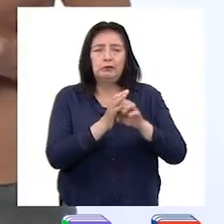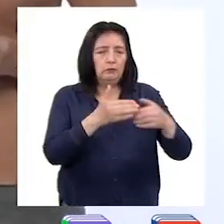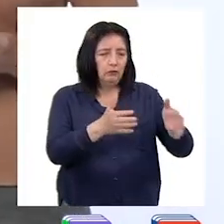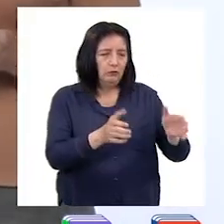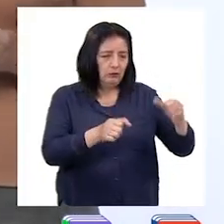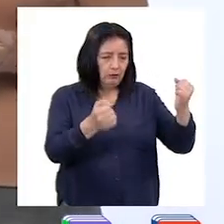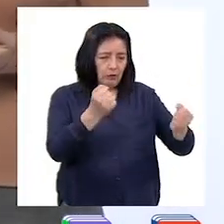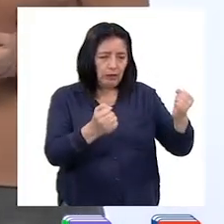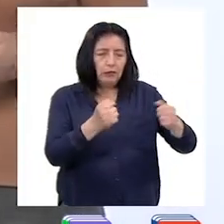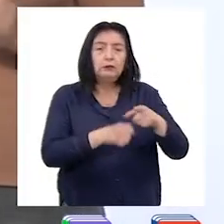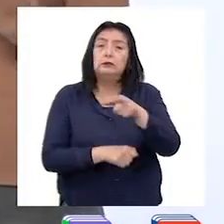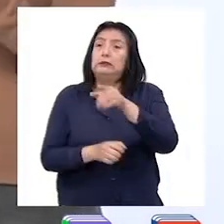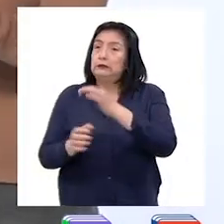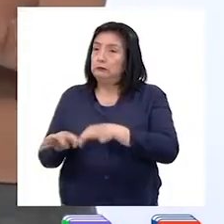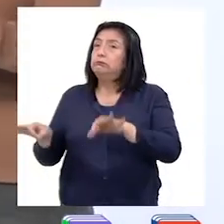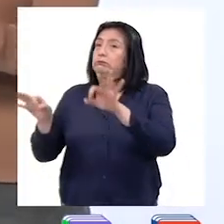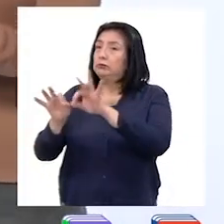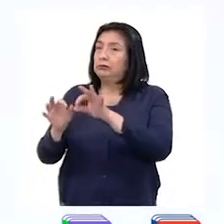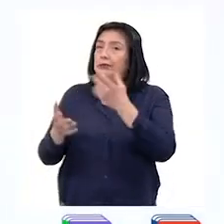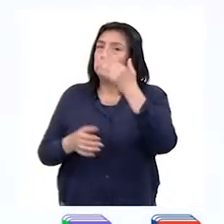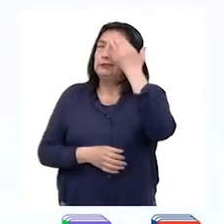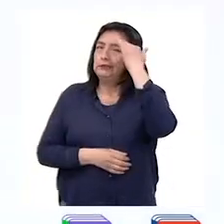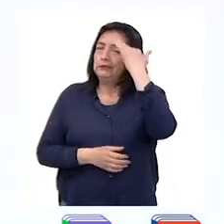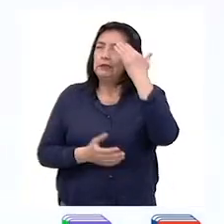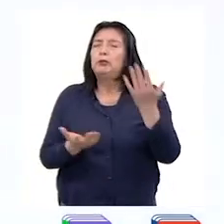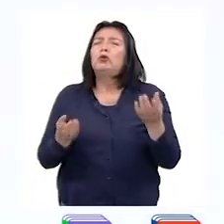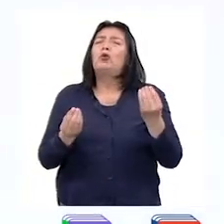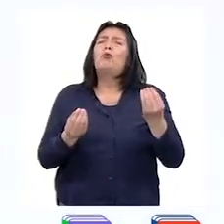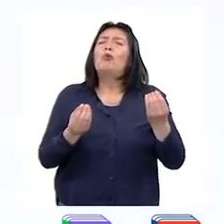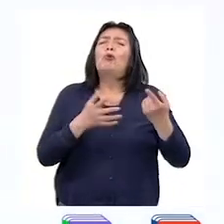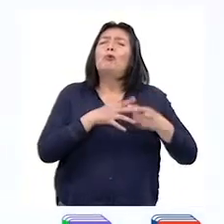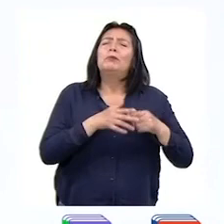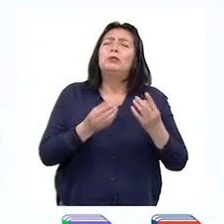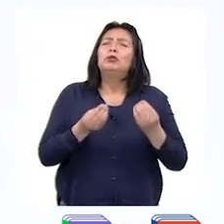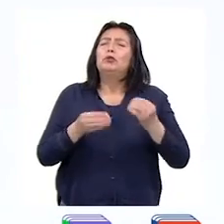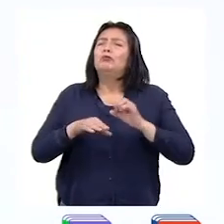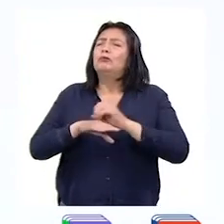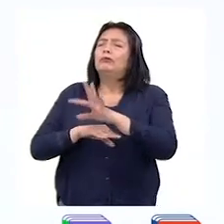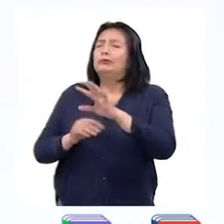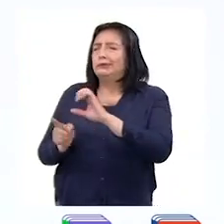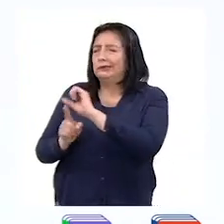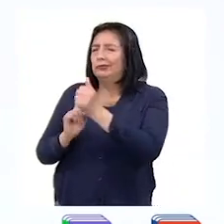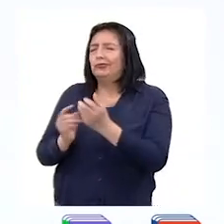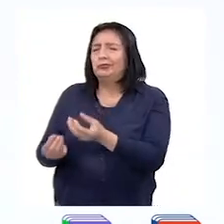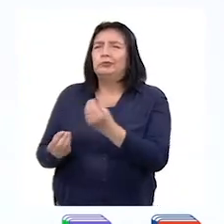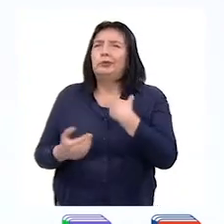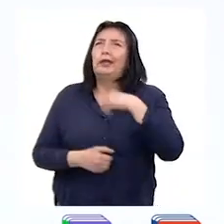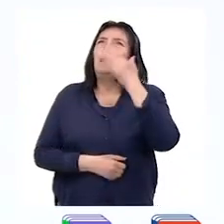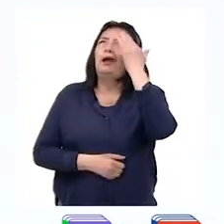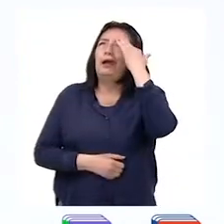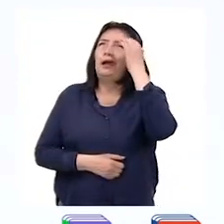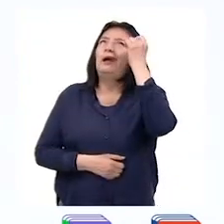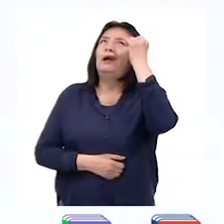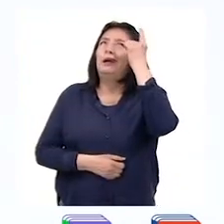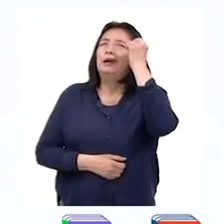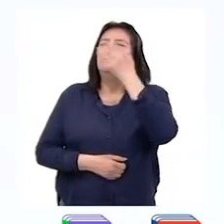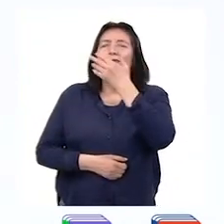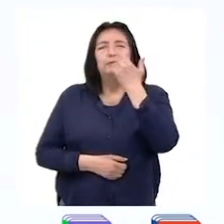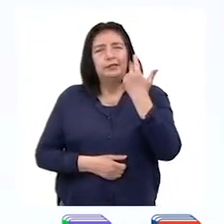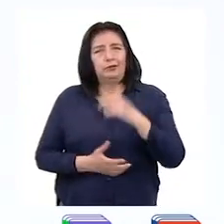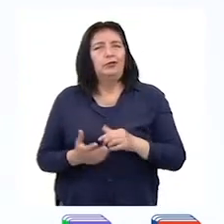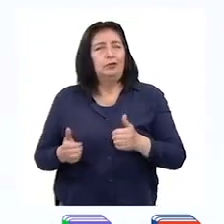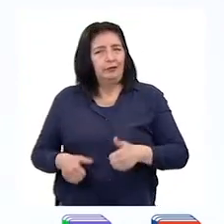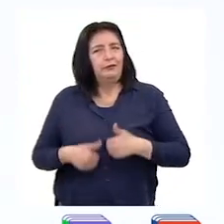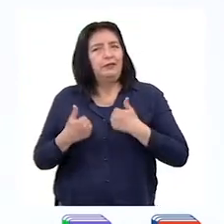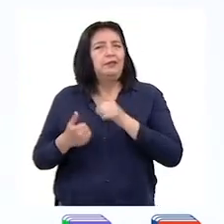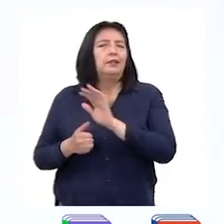Y es importante conocer su procedencia e influencia en la sociedad porque así entenderemos un poco mejor el estilo